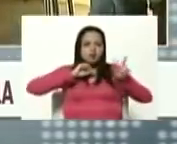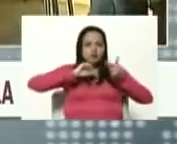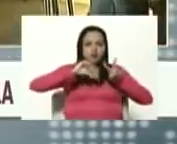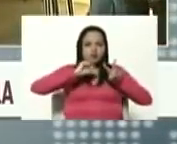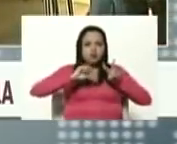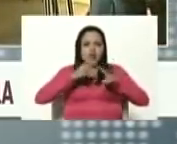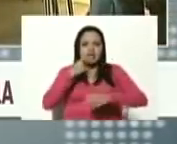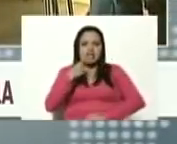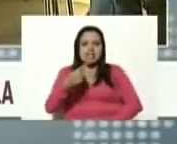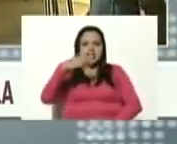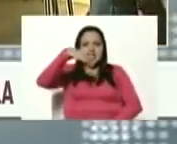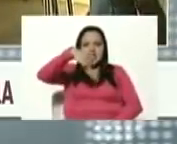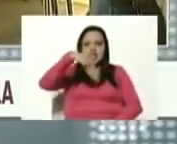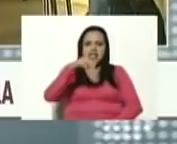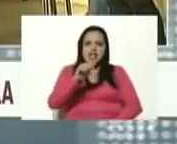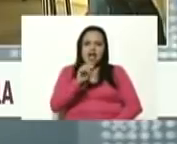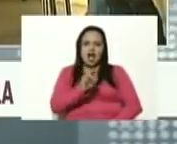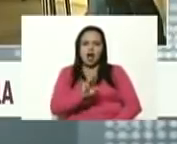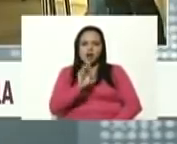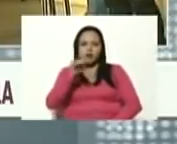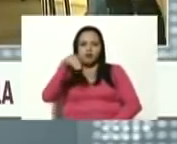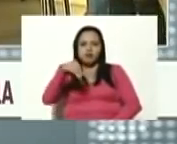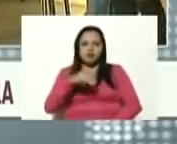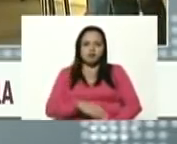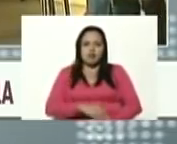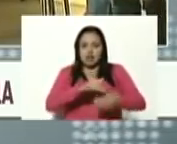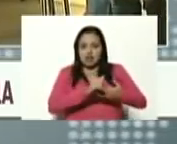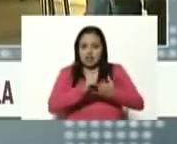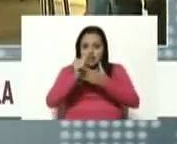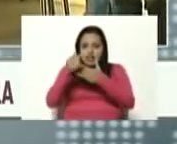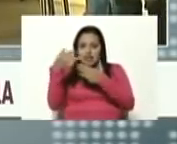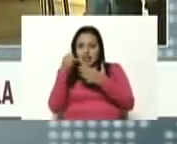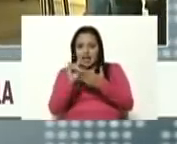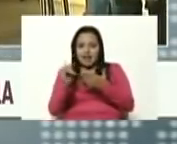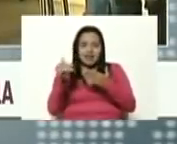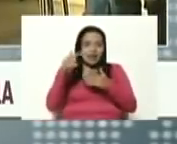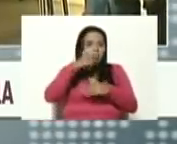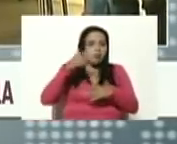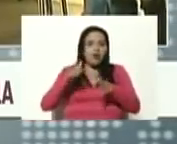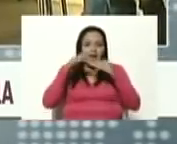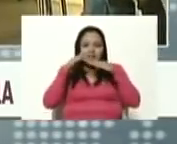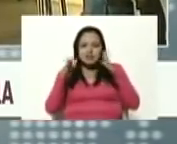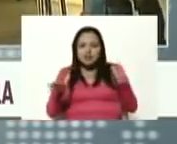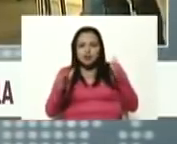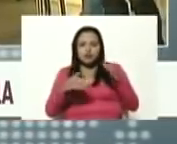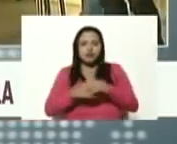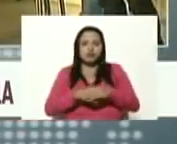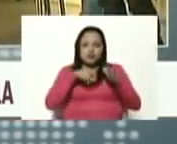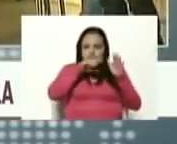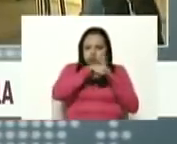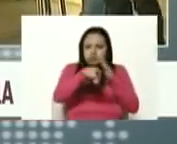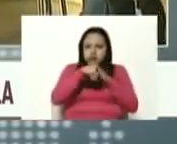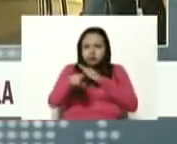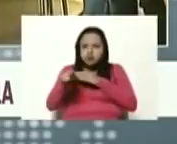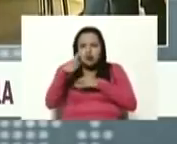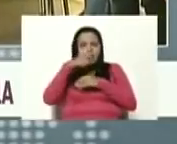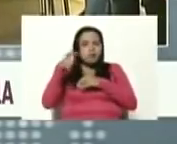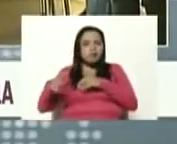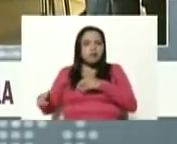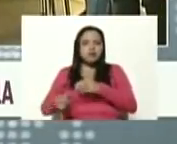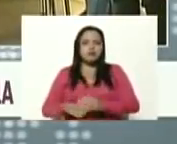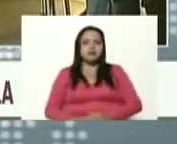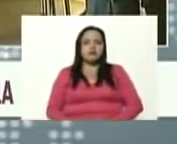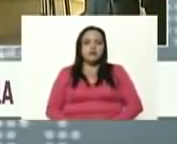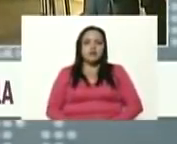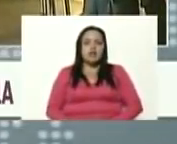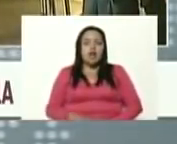Como dicen aún nuestros héroes y heroínas, que están en las catacumbas del pueblo atendiendo lo más sentido de nuestra población, atendiendo a